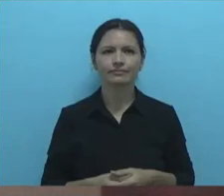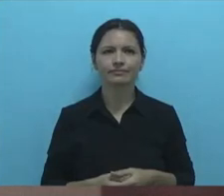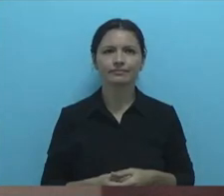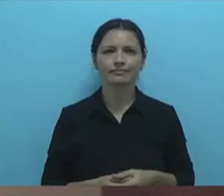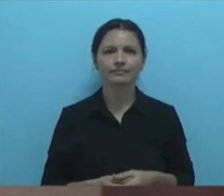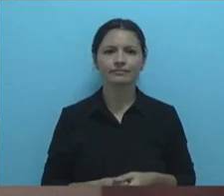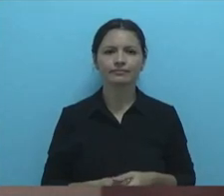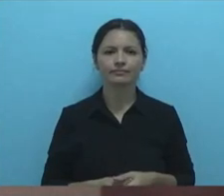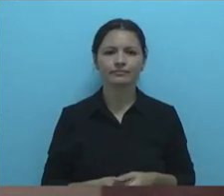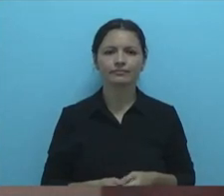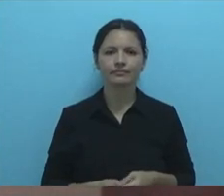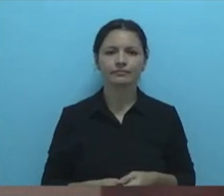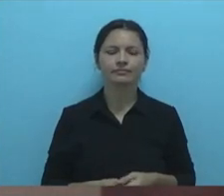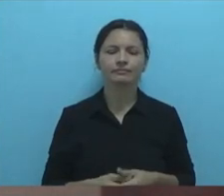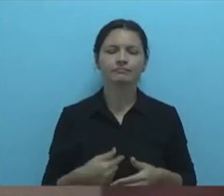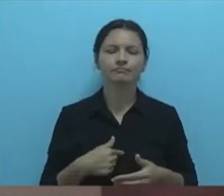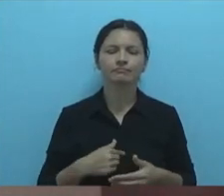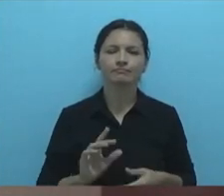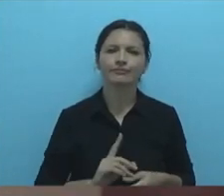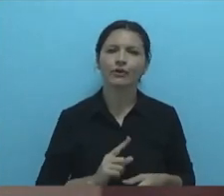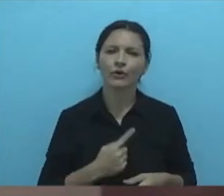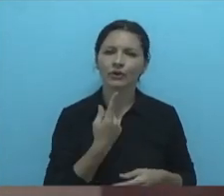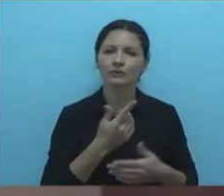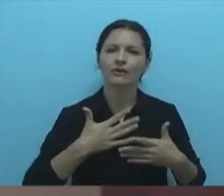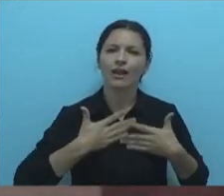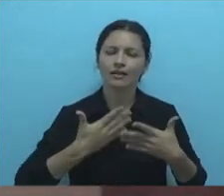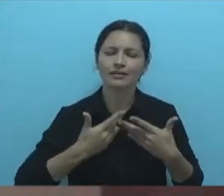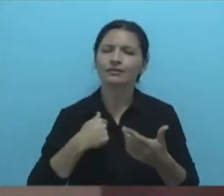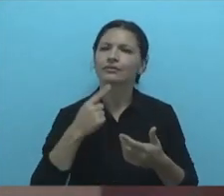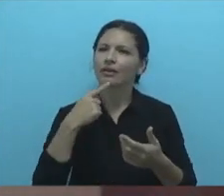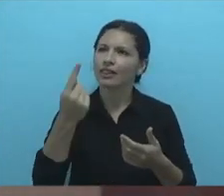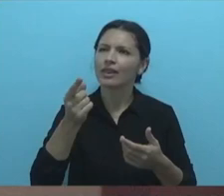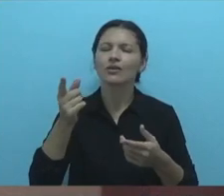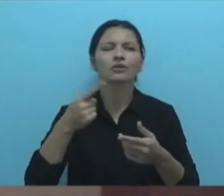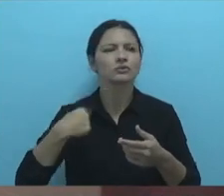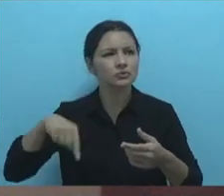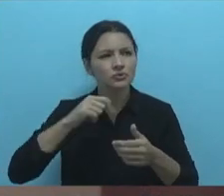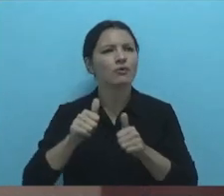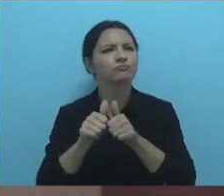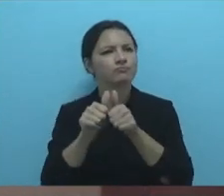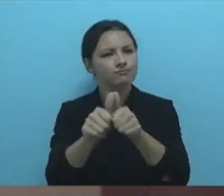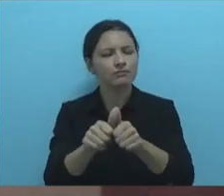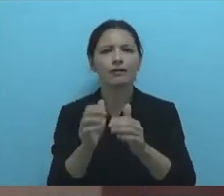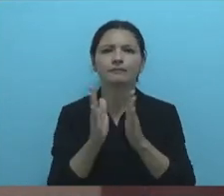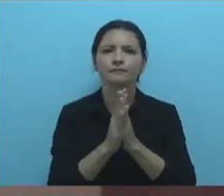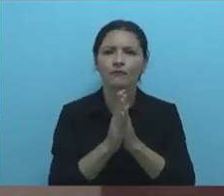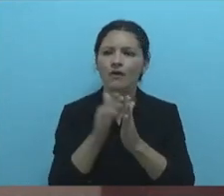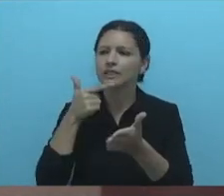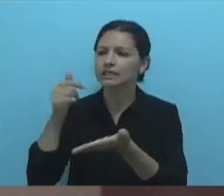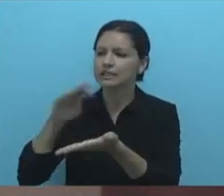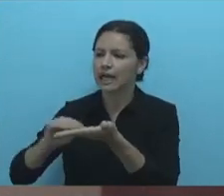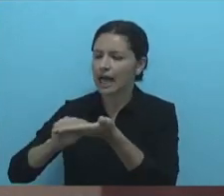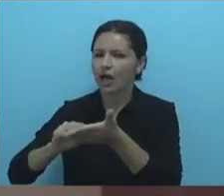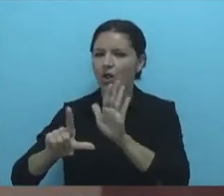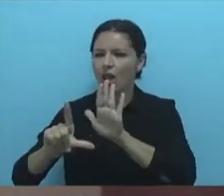realmente nos llena de alegría nos llena de orgullo decirles que vamos a seguir acompañándolas que les pedimos al senado no solamente que